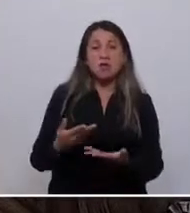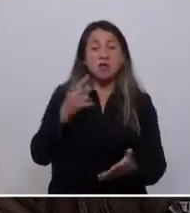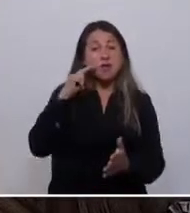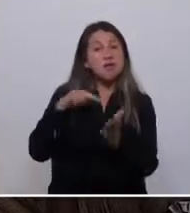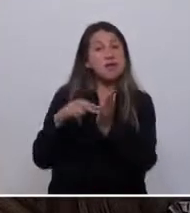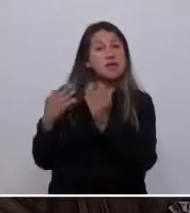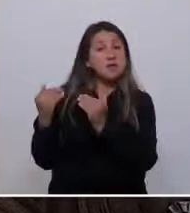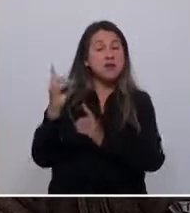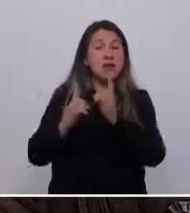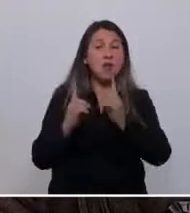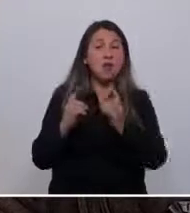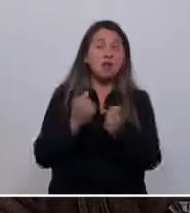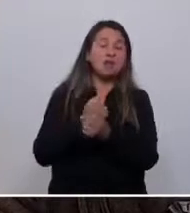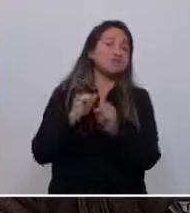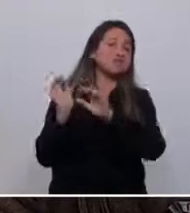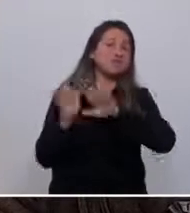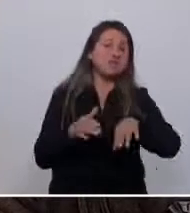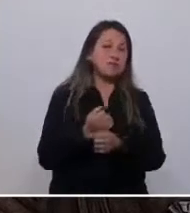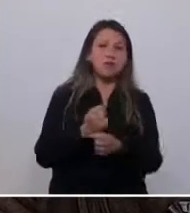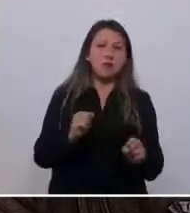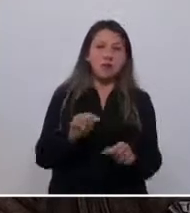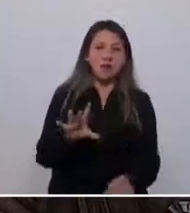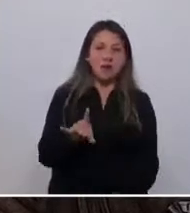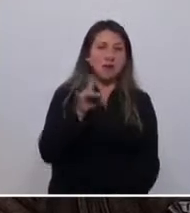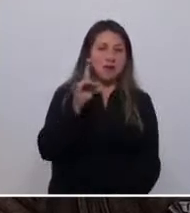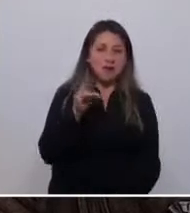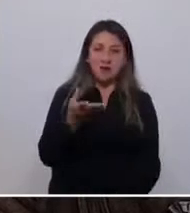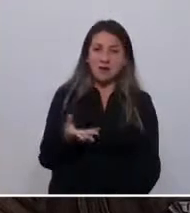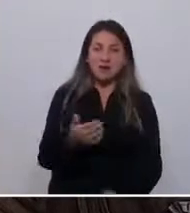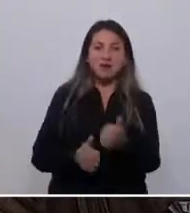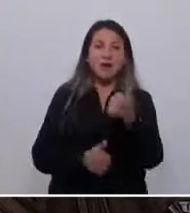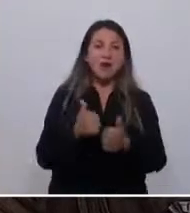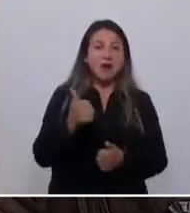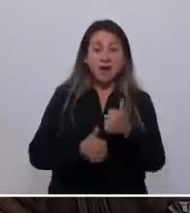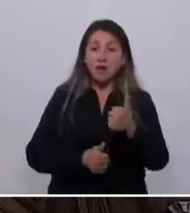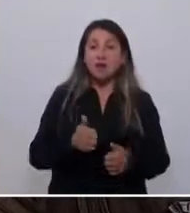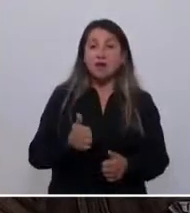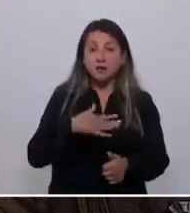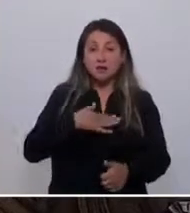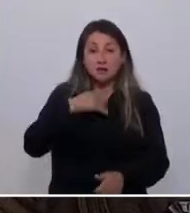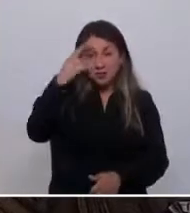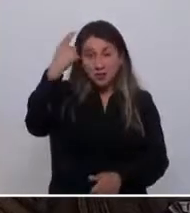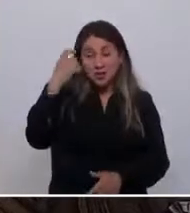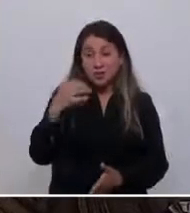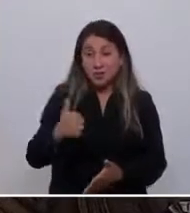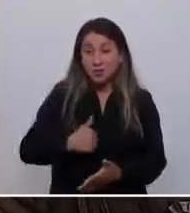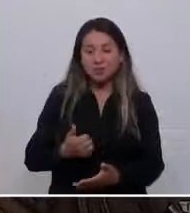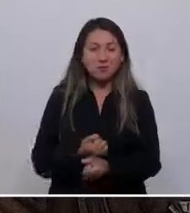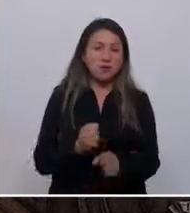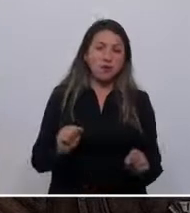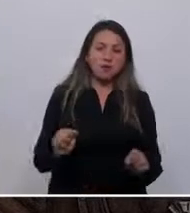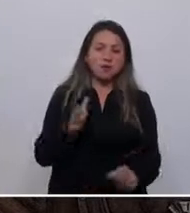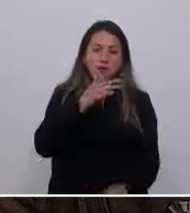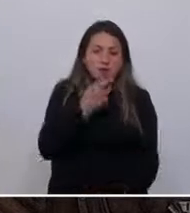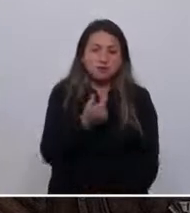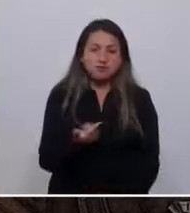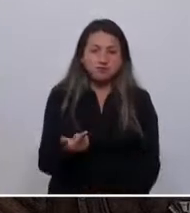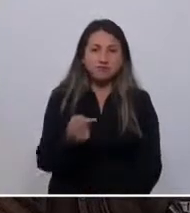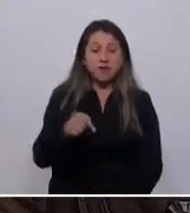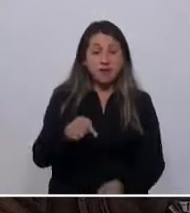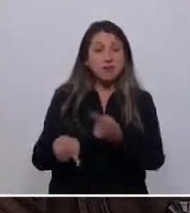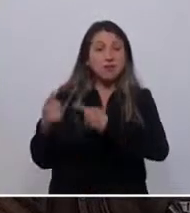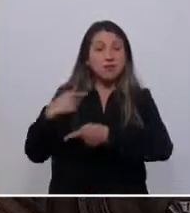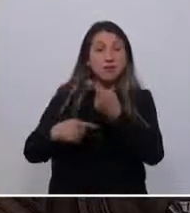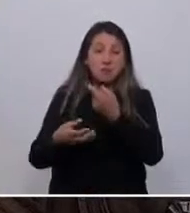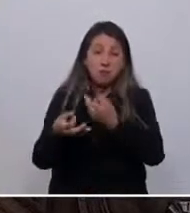de algunos al no poder elegir una carrera con la que soñaban. Tras estas historias de